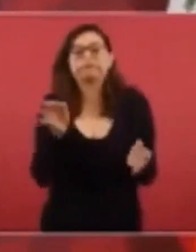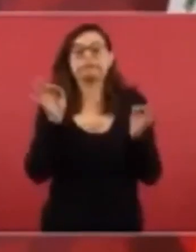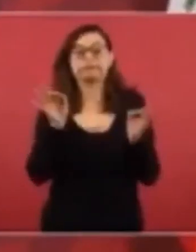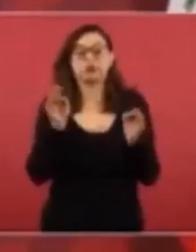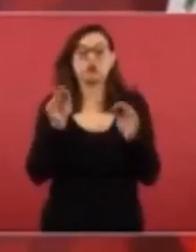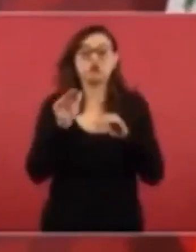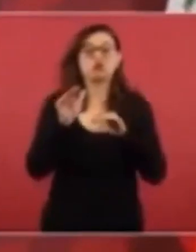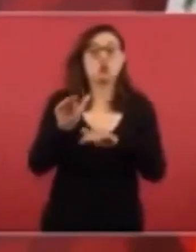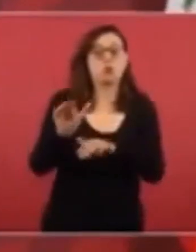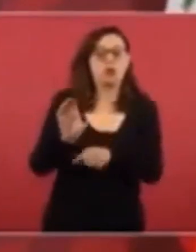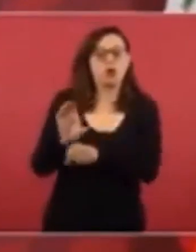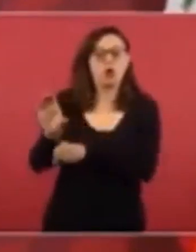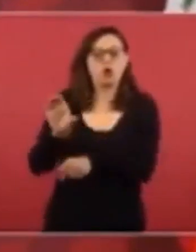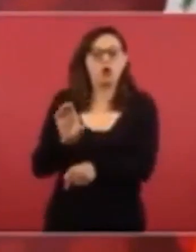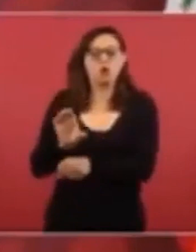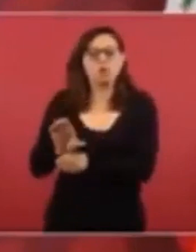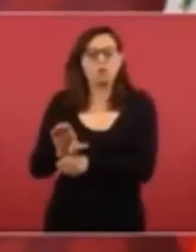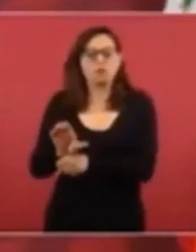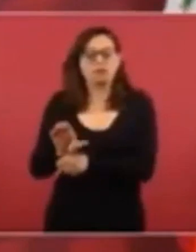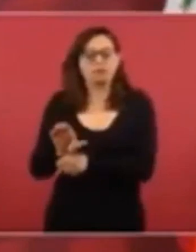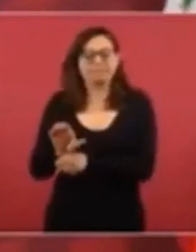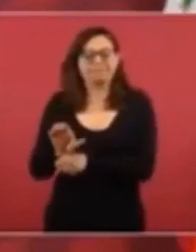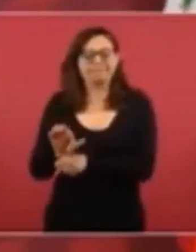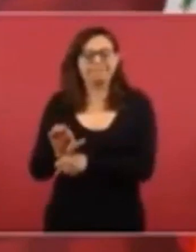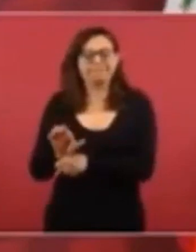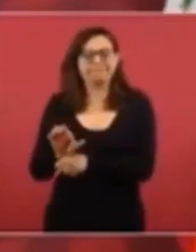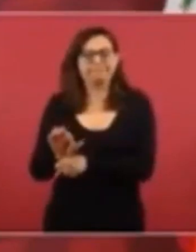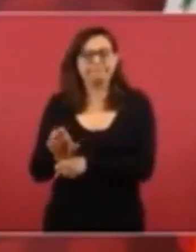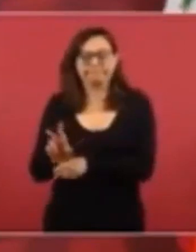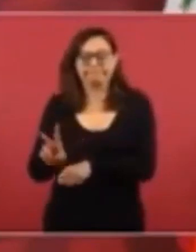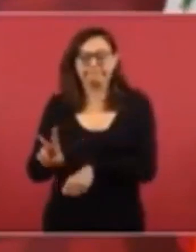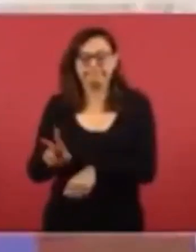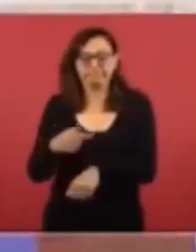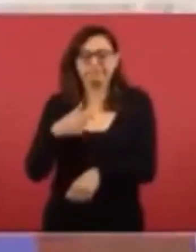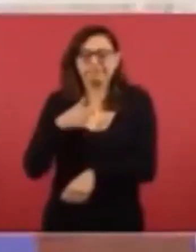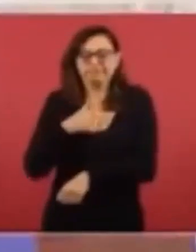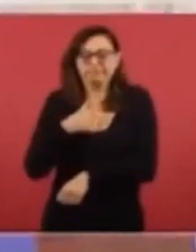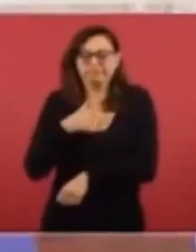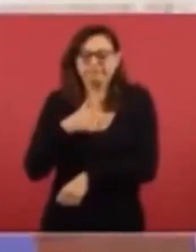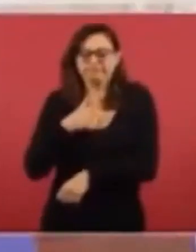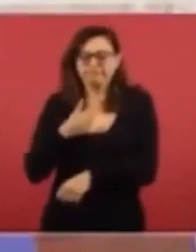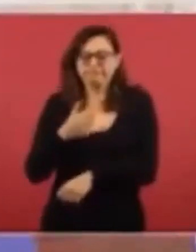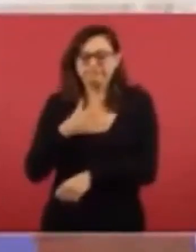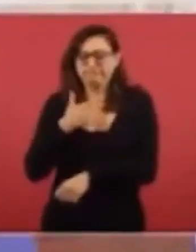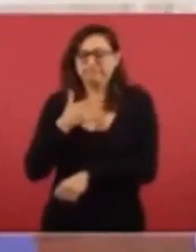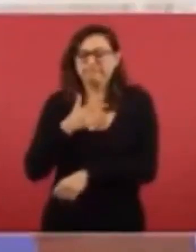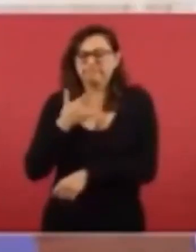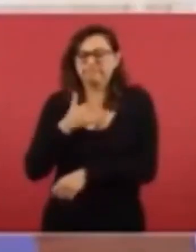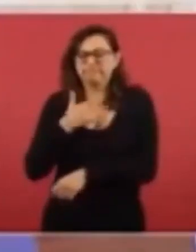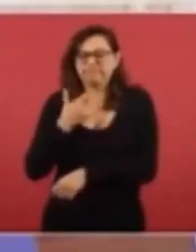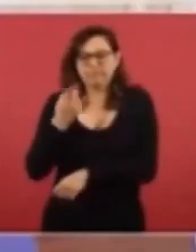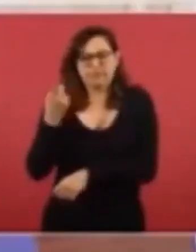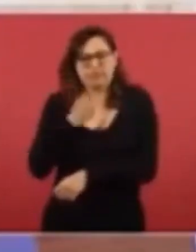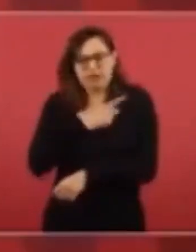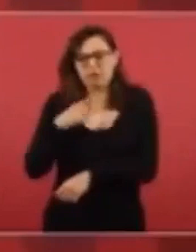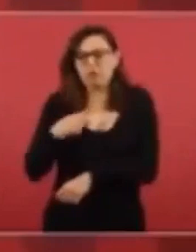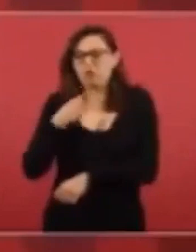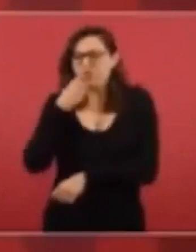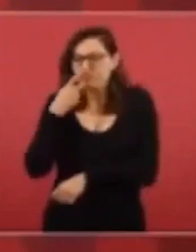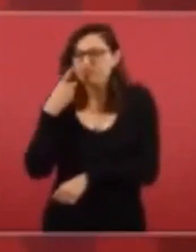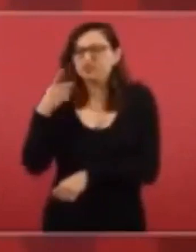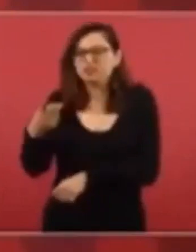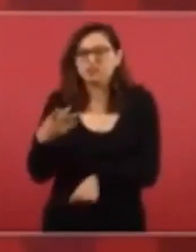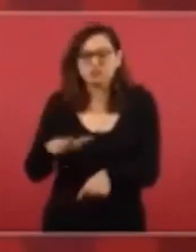si alguien ha padecido, y no exagero, ni me siento víctima de esas